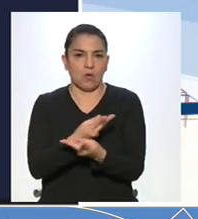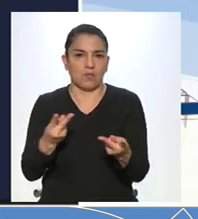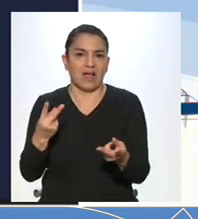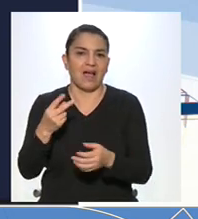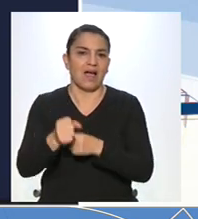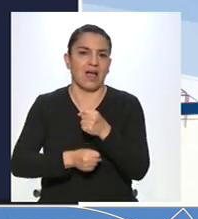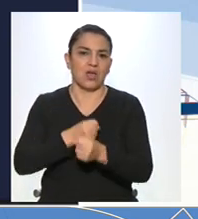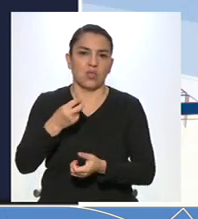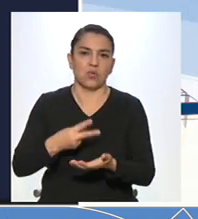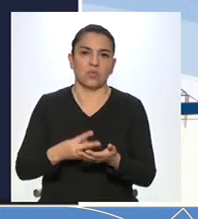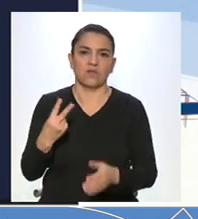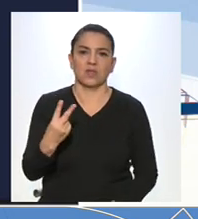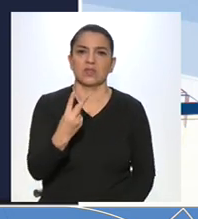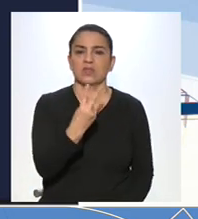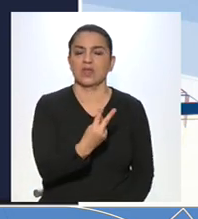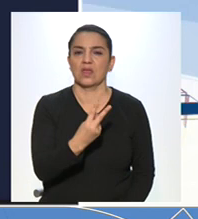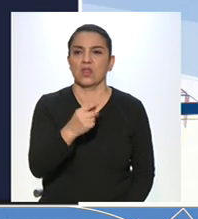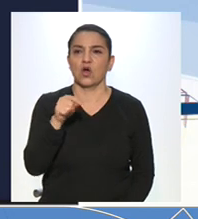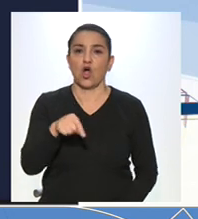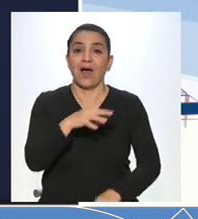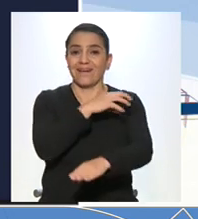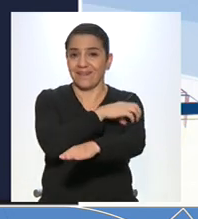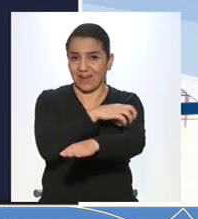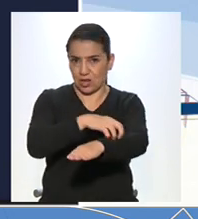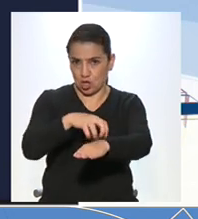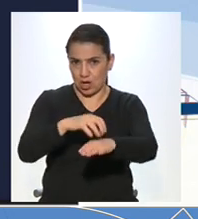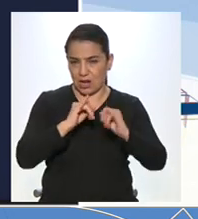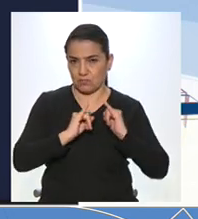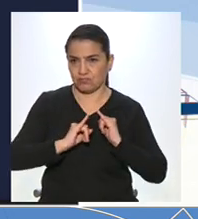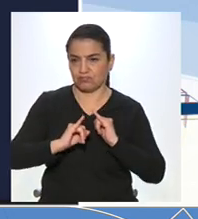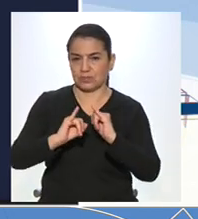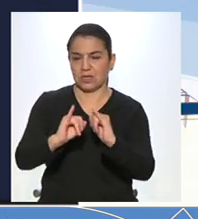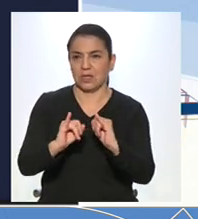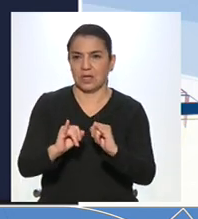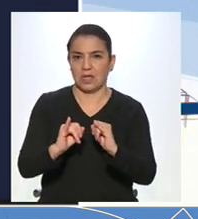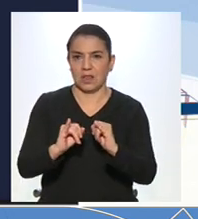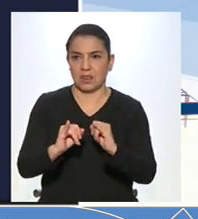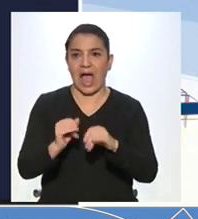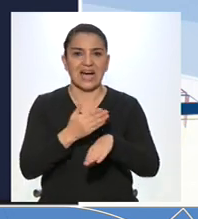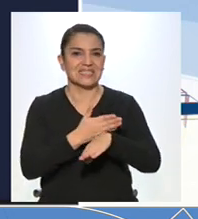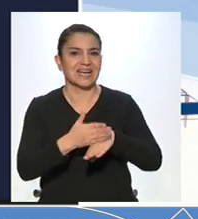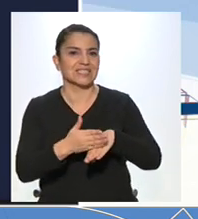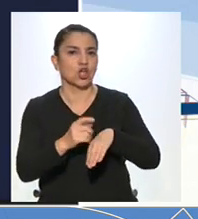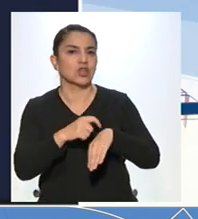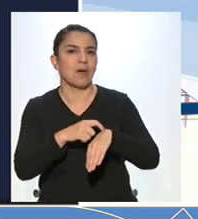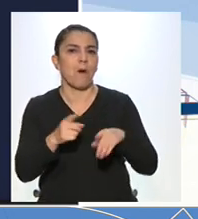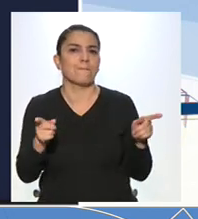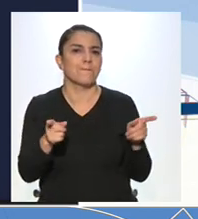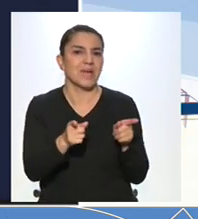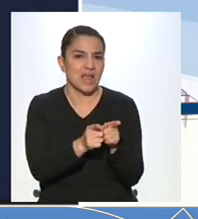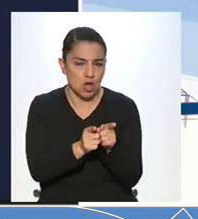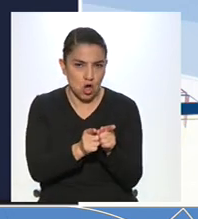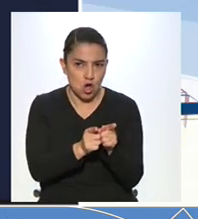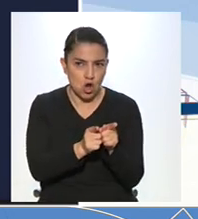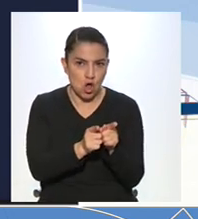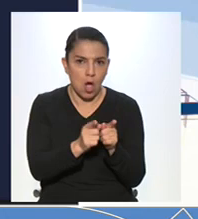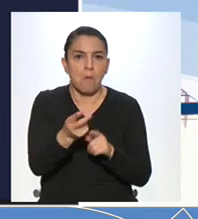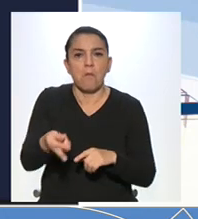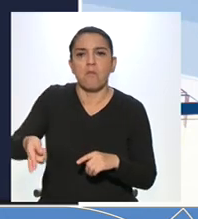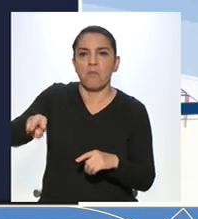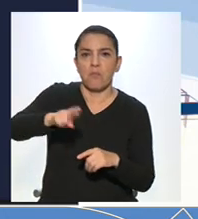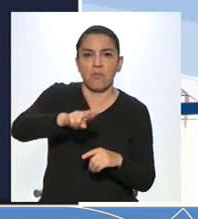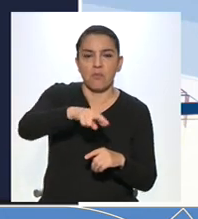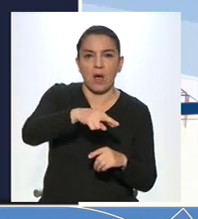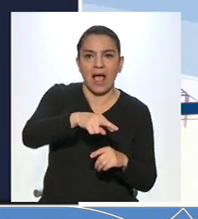2022 cuentas regionales con un rezago considerablemente menor, con frecuencia trimestral y con un nivel